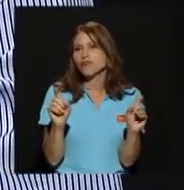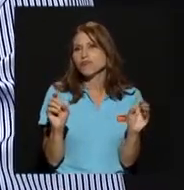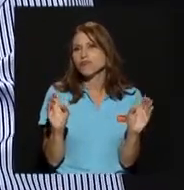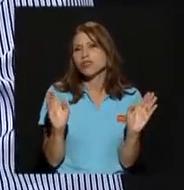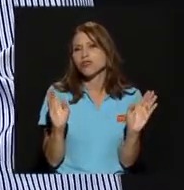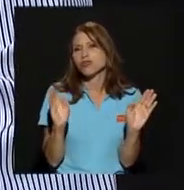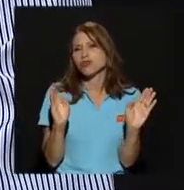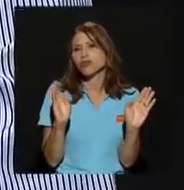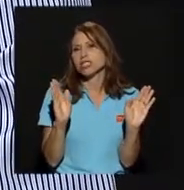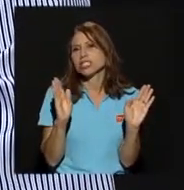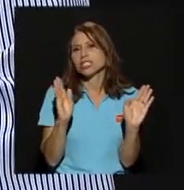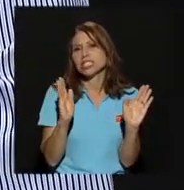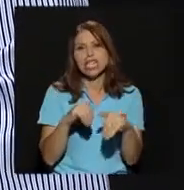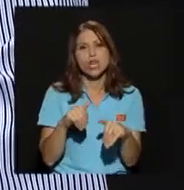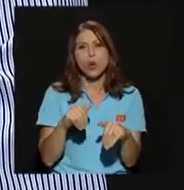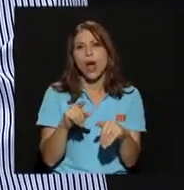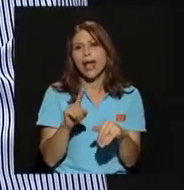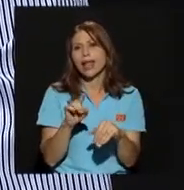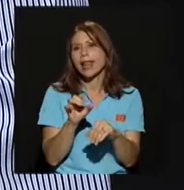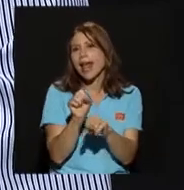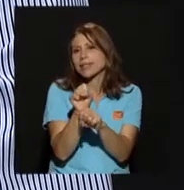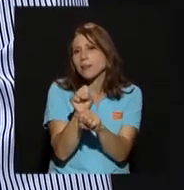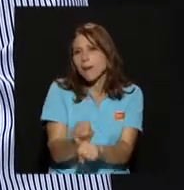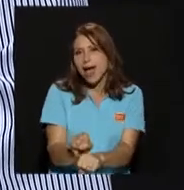tal vez las mañas que tiene